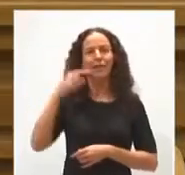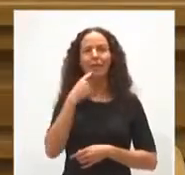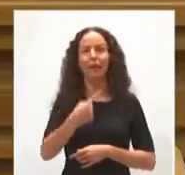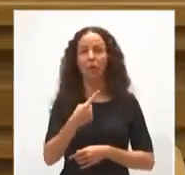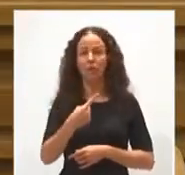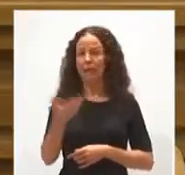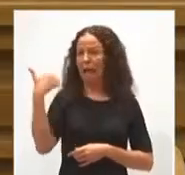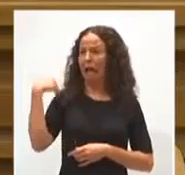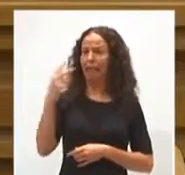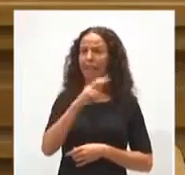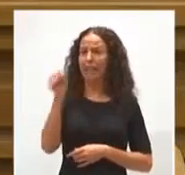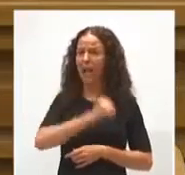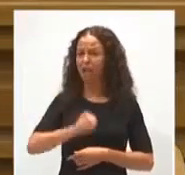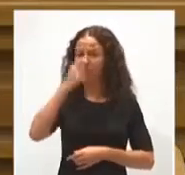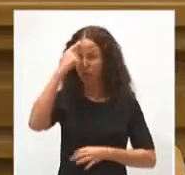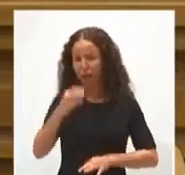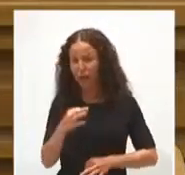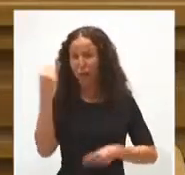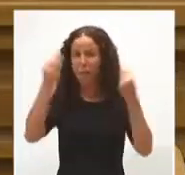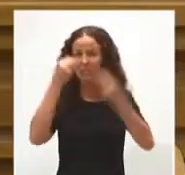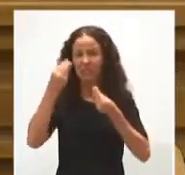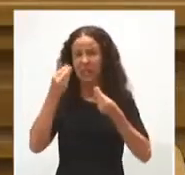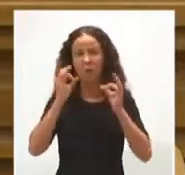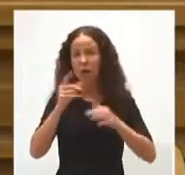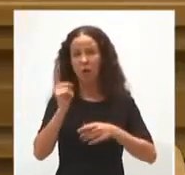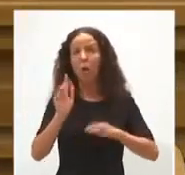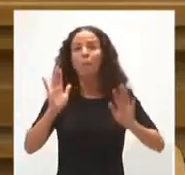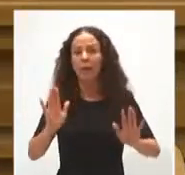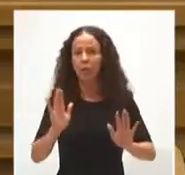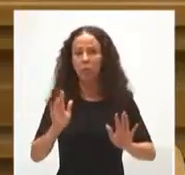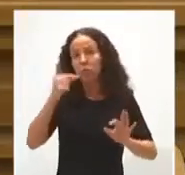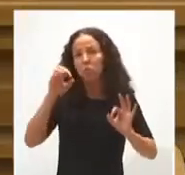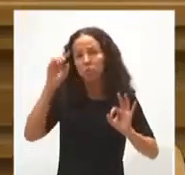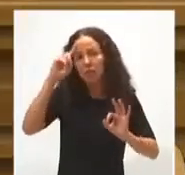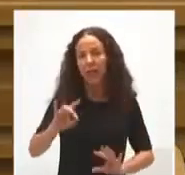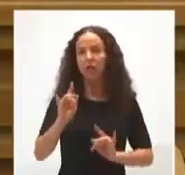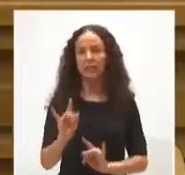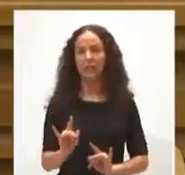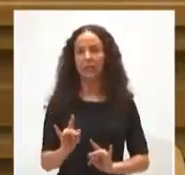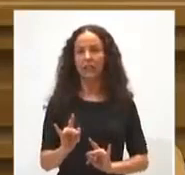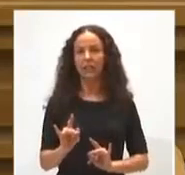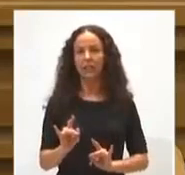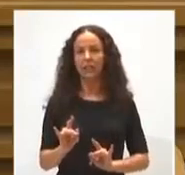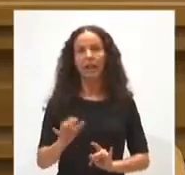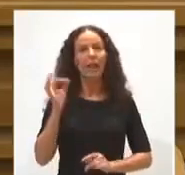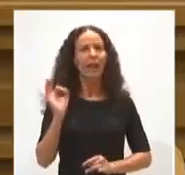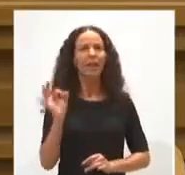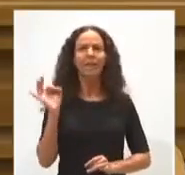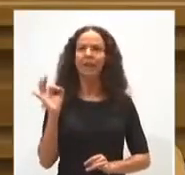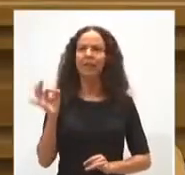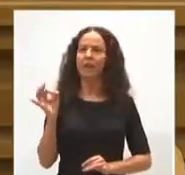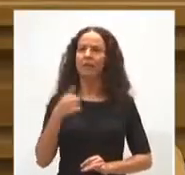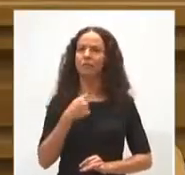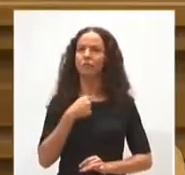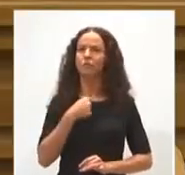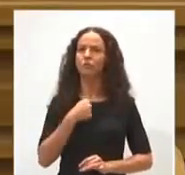exactamente lo mismo creo que sí pero así me ha ido pero lo cierto y verdad es que no tengo a